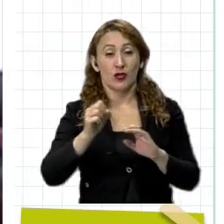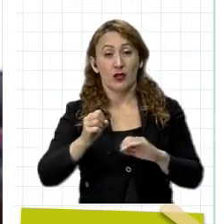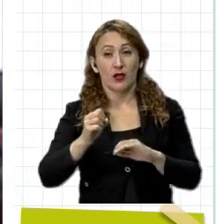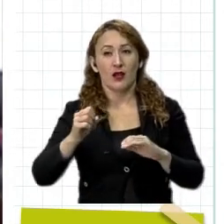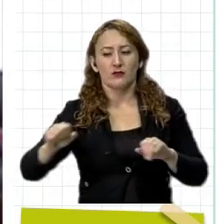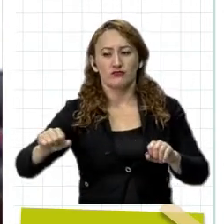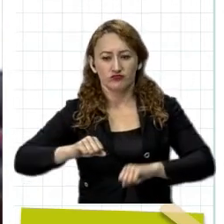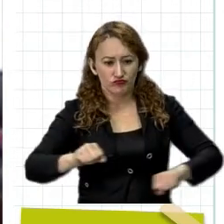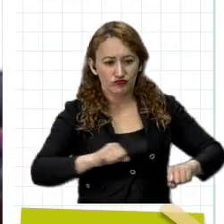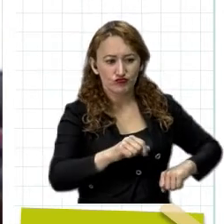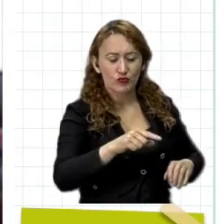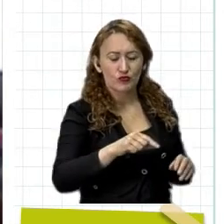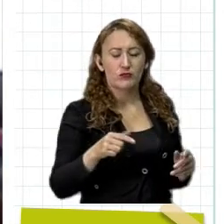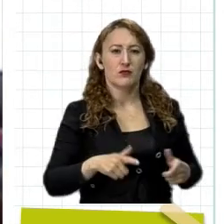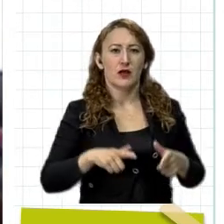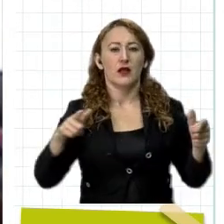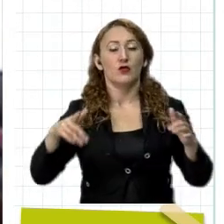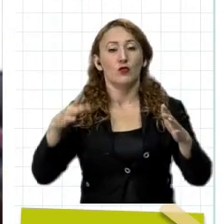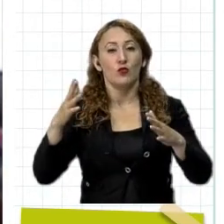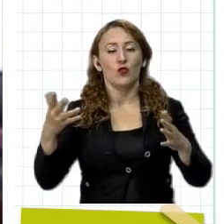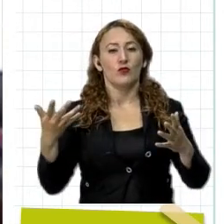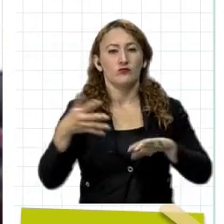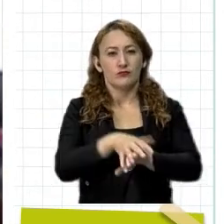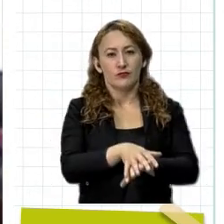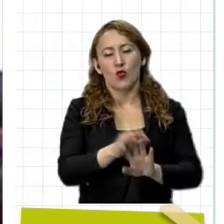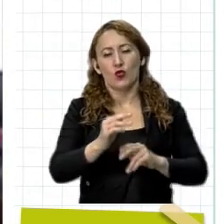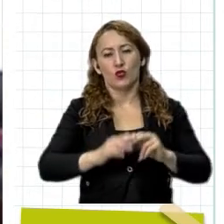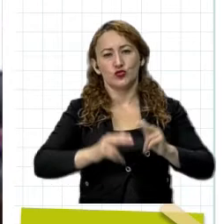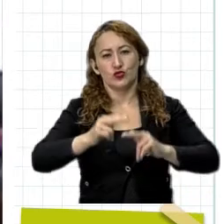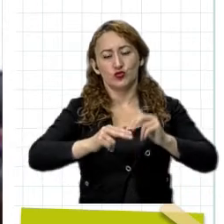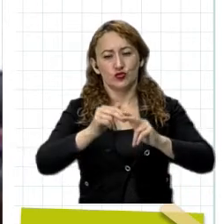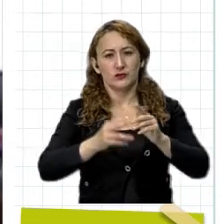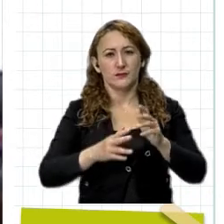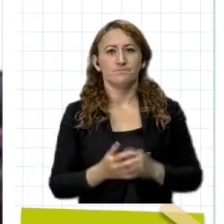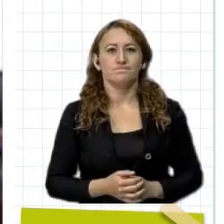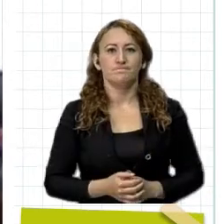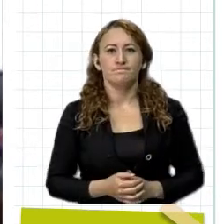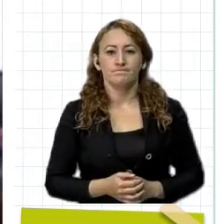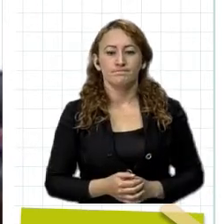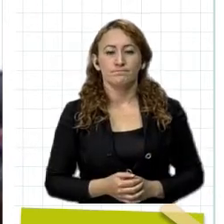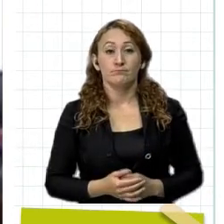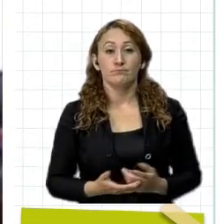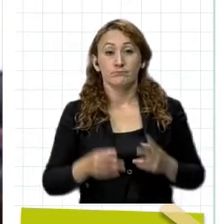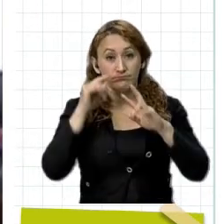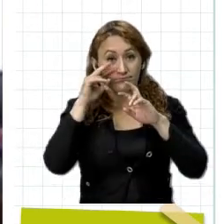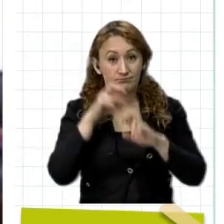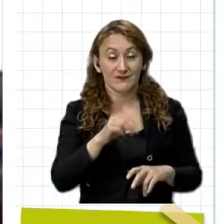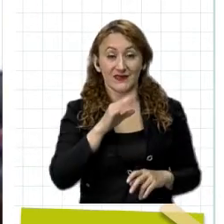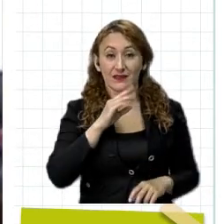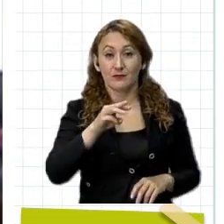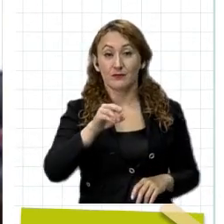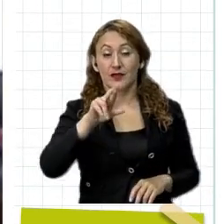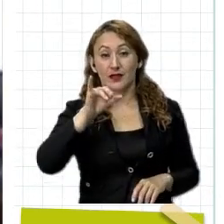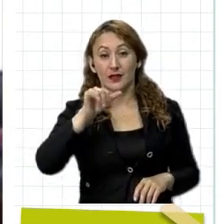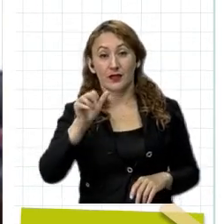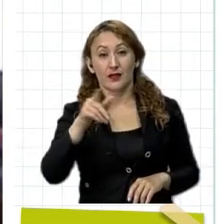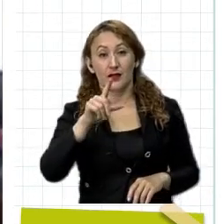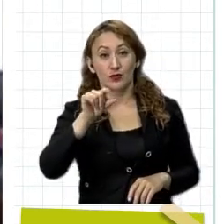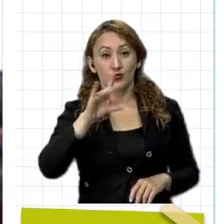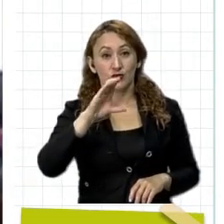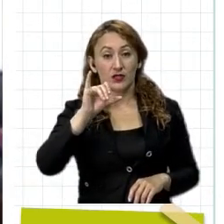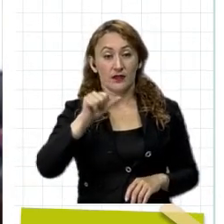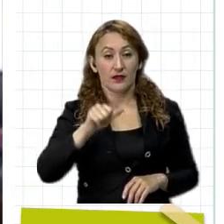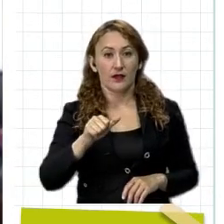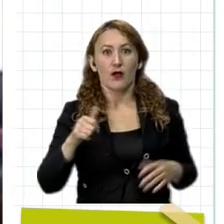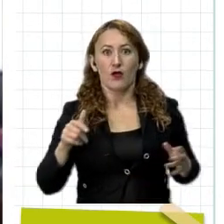donde se combinan o se construyen mutuamente. En un estudio realizado por María Lucía Rivera Saní, que fue parte